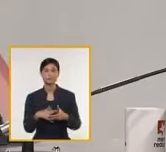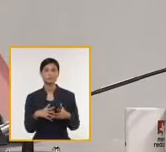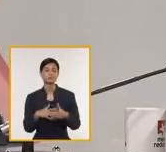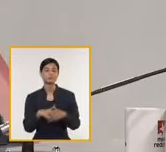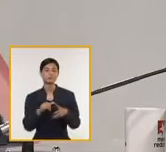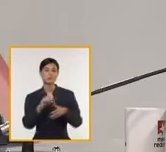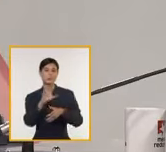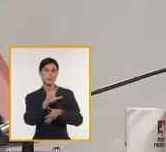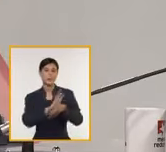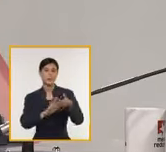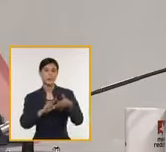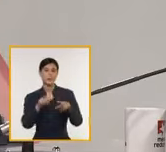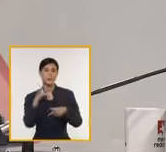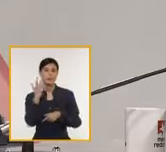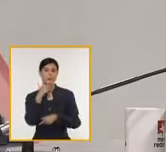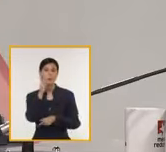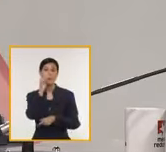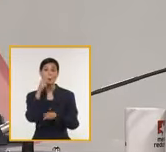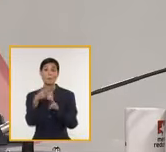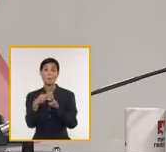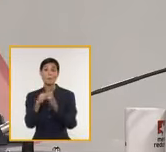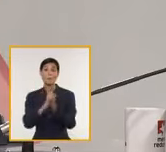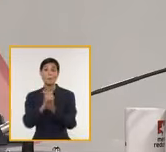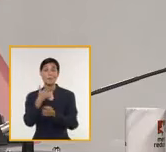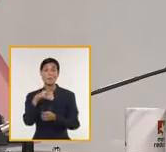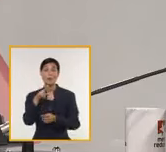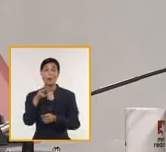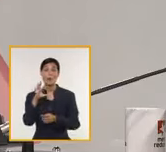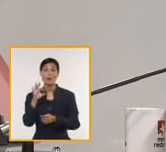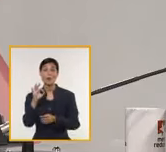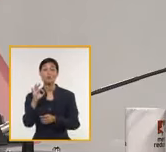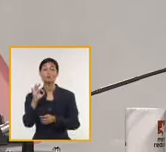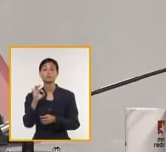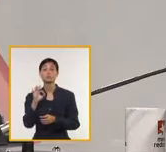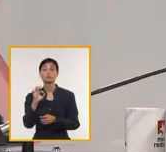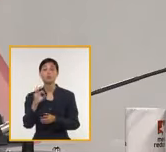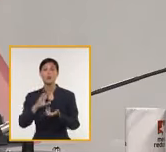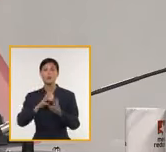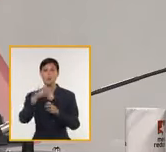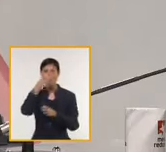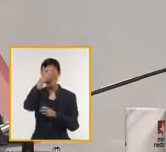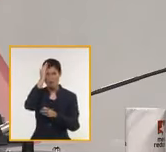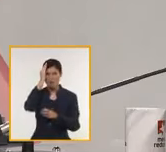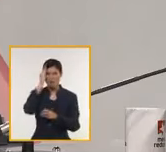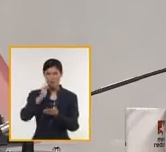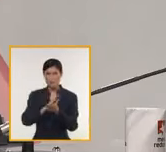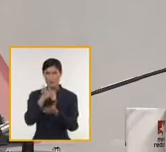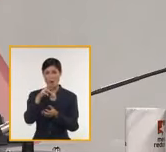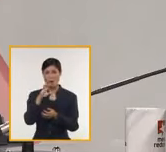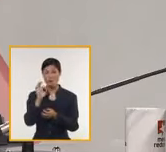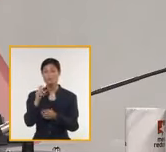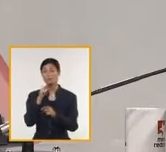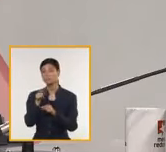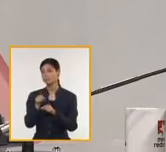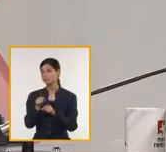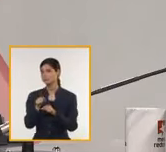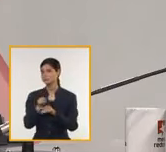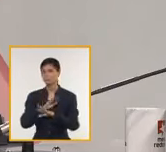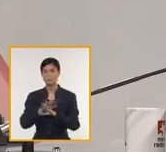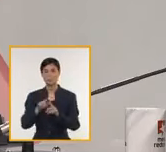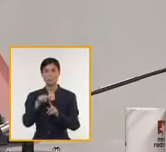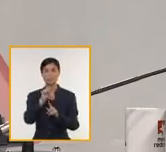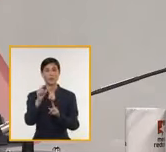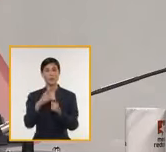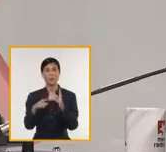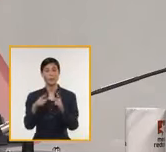fundamental, que es Marco Rubio, que ha regido, por ejemplo, todo el recrudecimiento de la política hacia Cuba, pero también en el tema de